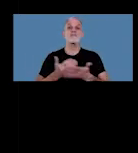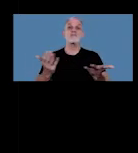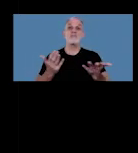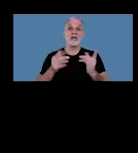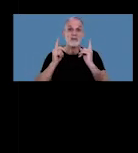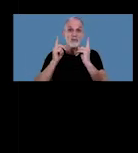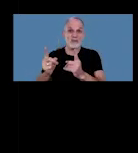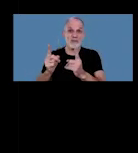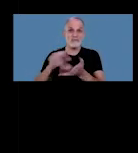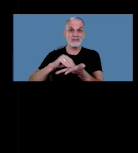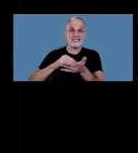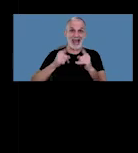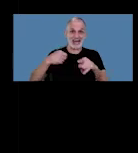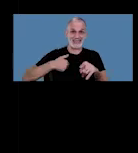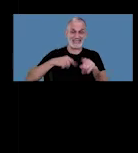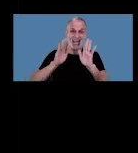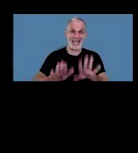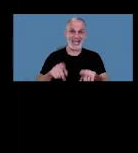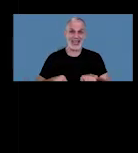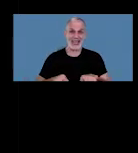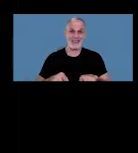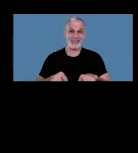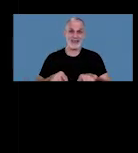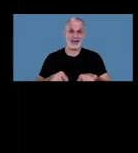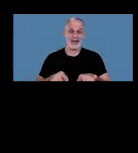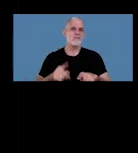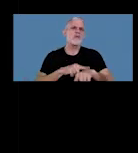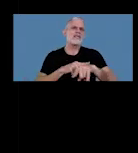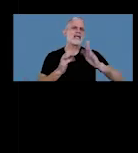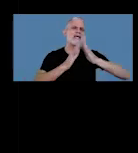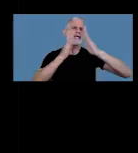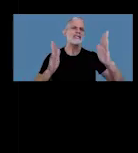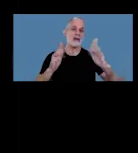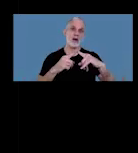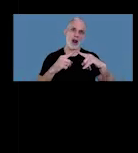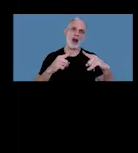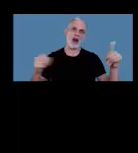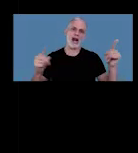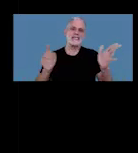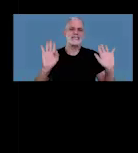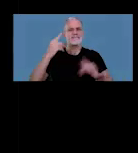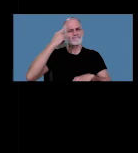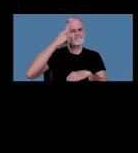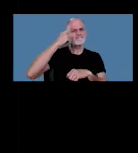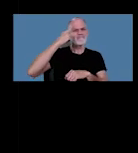permanezcan en el territorio por un tiempo prolongado que haga suponer que,